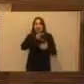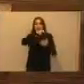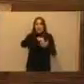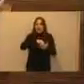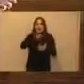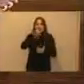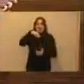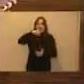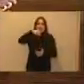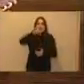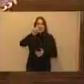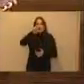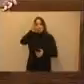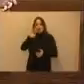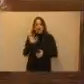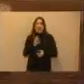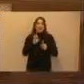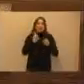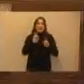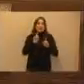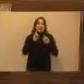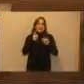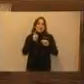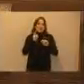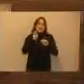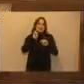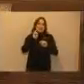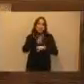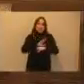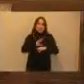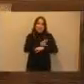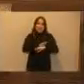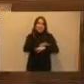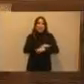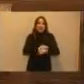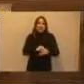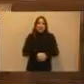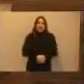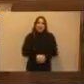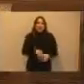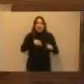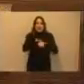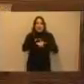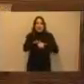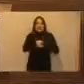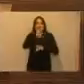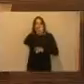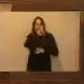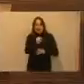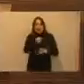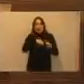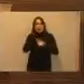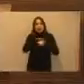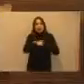González, de exconcejal socialista en Langreo, viceconsejero de prestaciones y centros, o sea, de gestionar el ERA, de gestionar los establecimientos